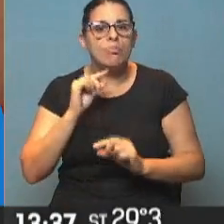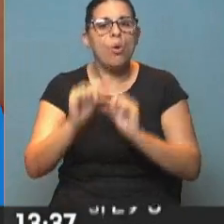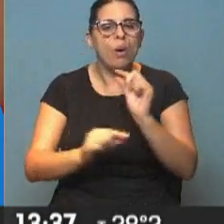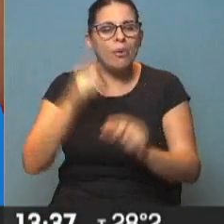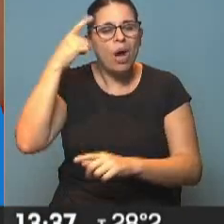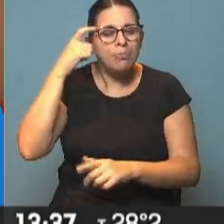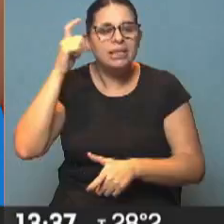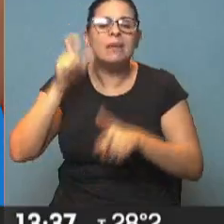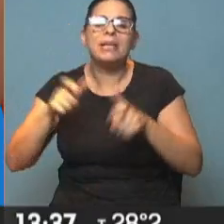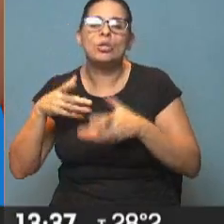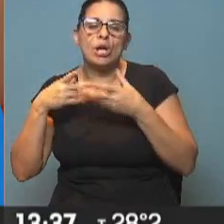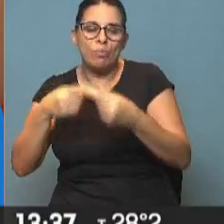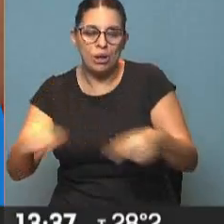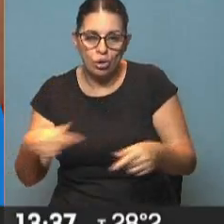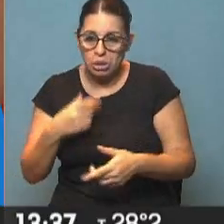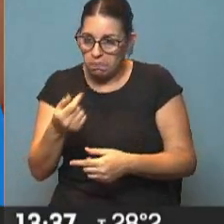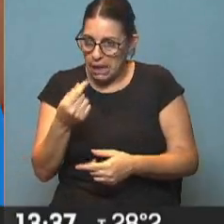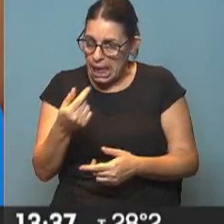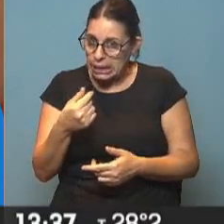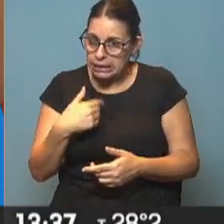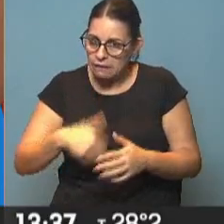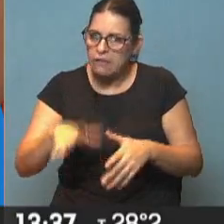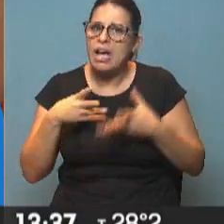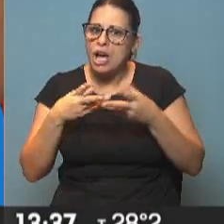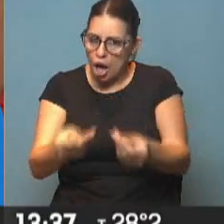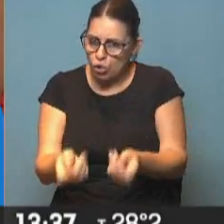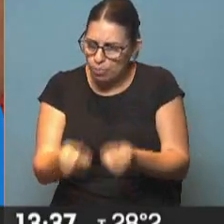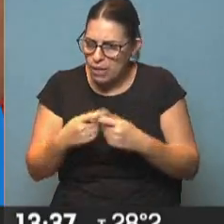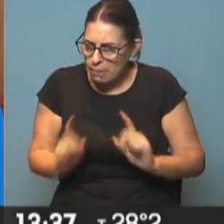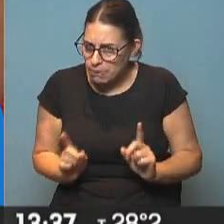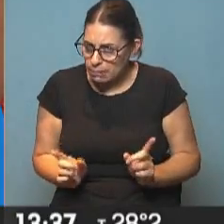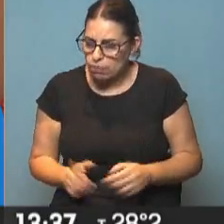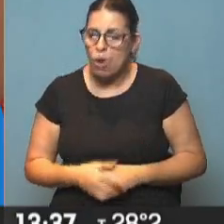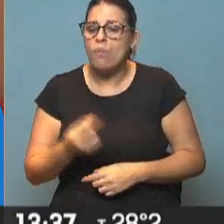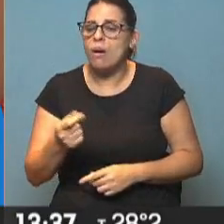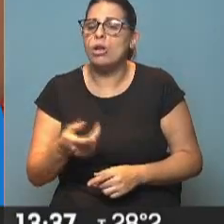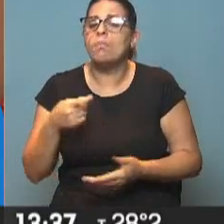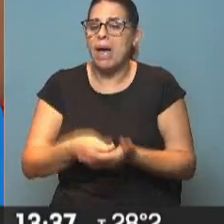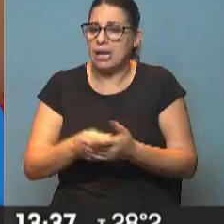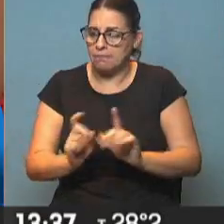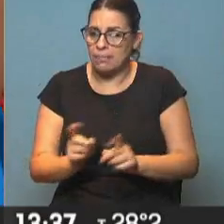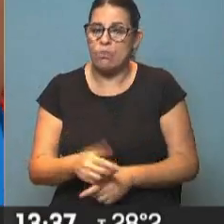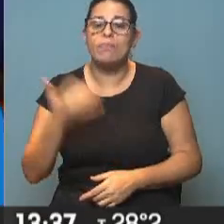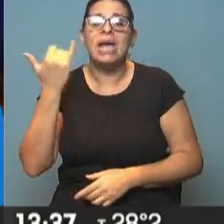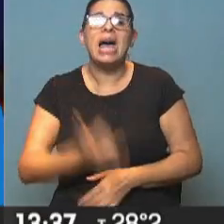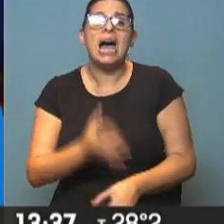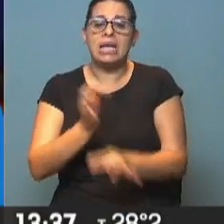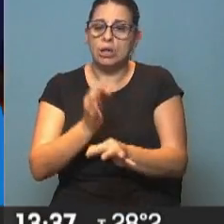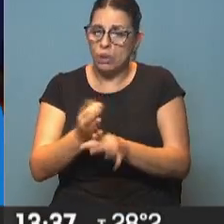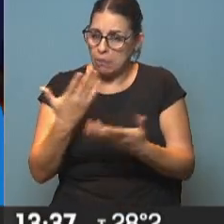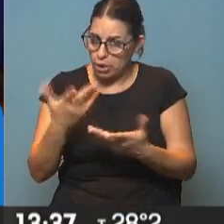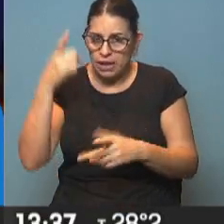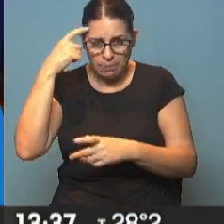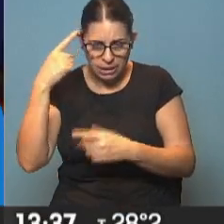a que nuestra plata esté sea lo que vamos a comprarnos por él por el valor que estamos pagando hay una escuela donde se puede aprender